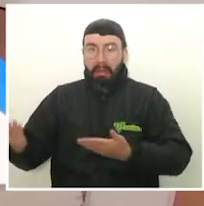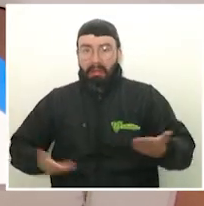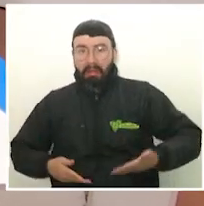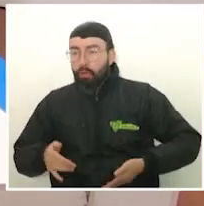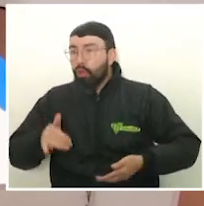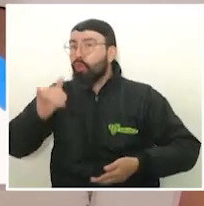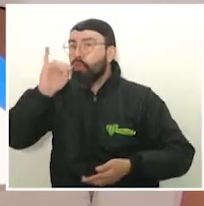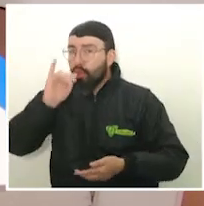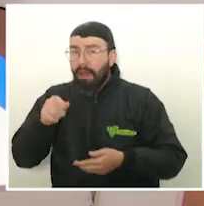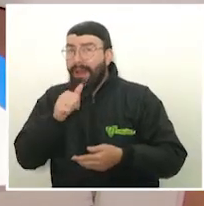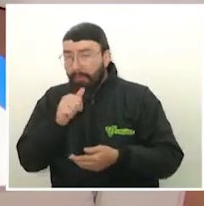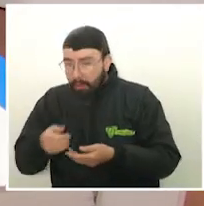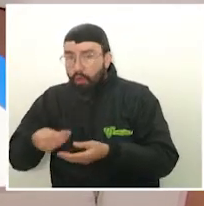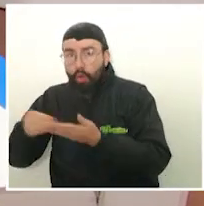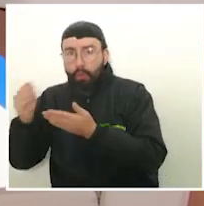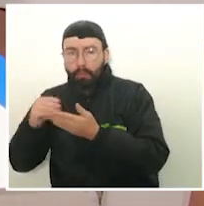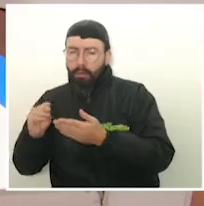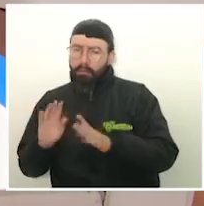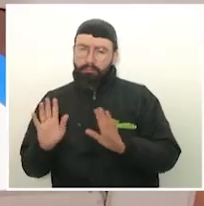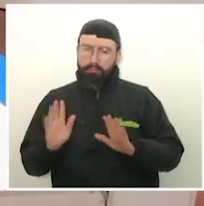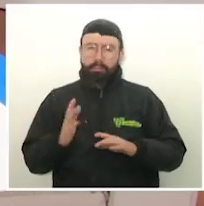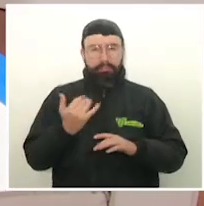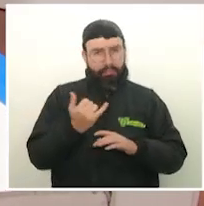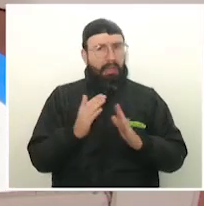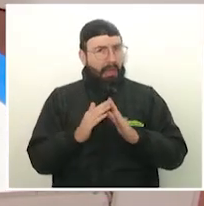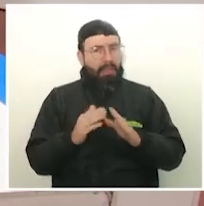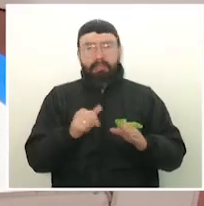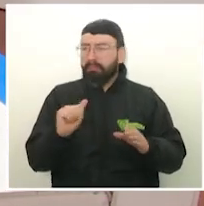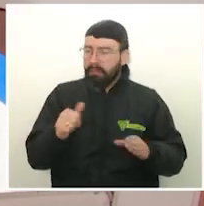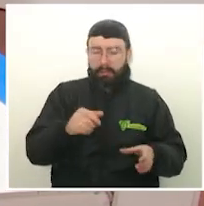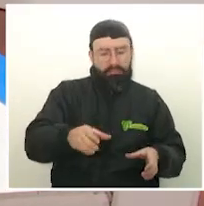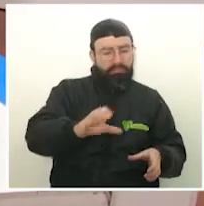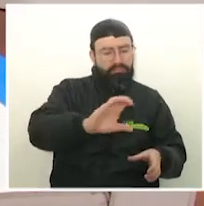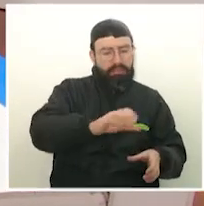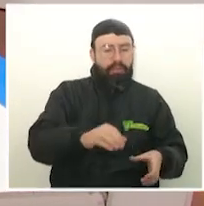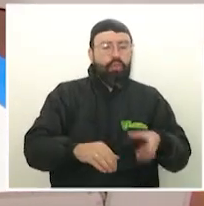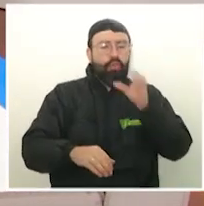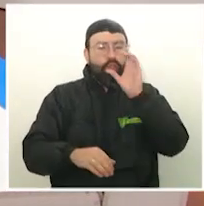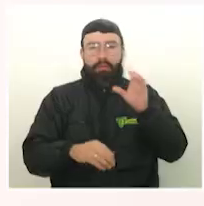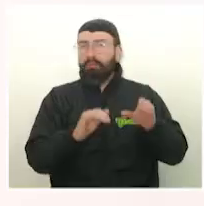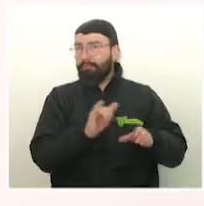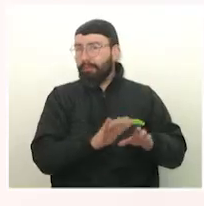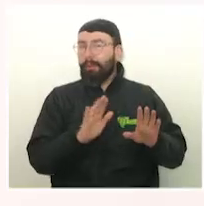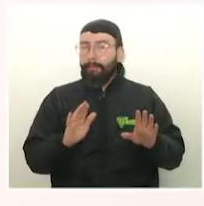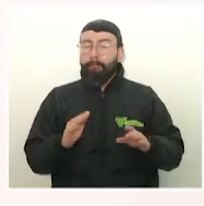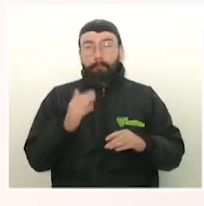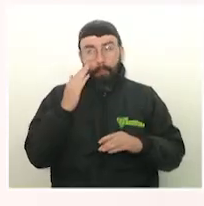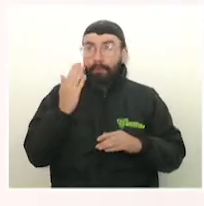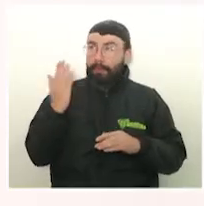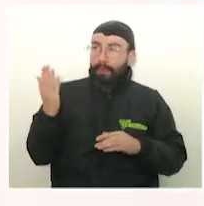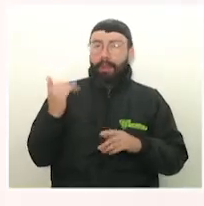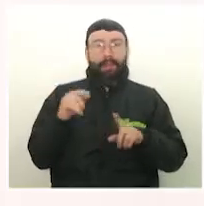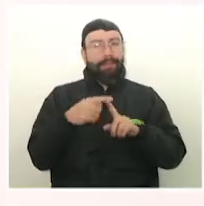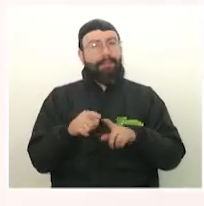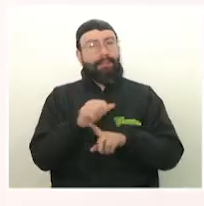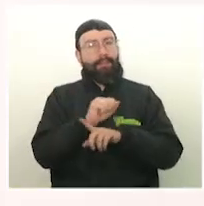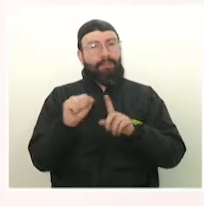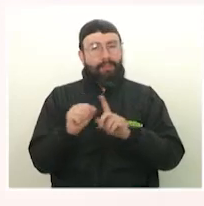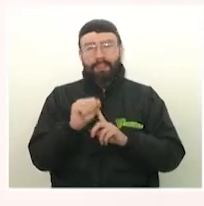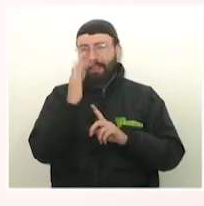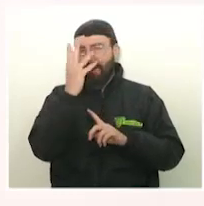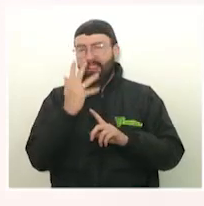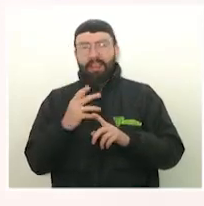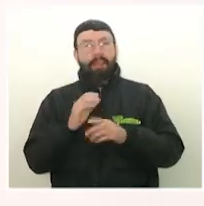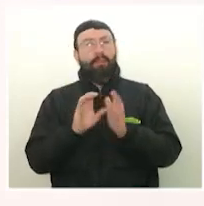medioambiental inmenso, con una nota fantástica que tú hiciste, padre, para que las personas vean esto también a través de todas las redes sociales, Facebook, Instagram,